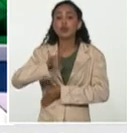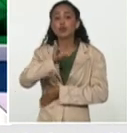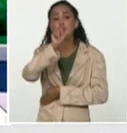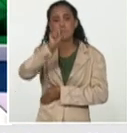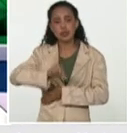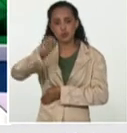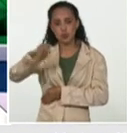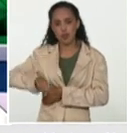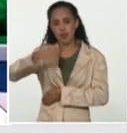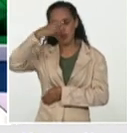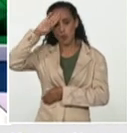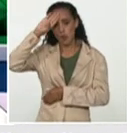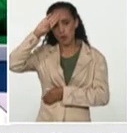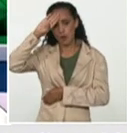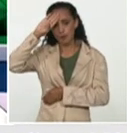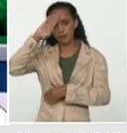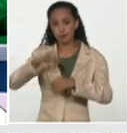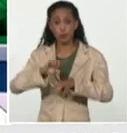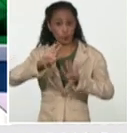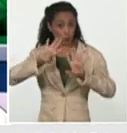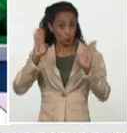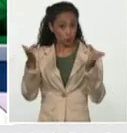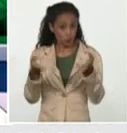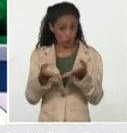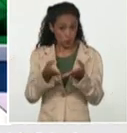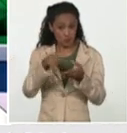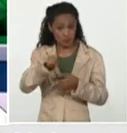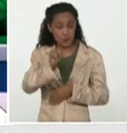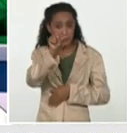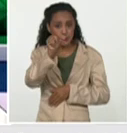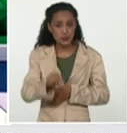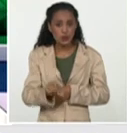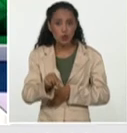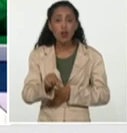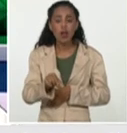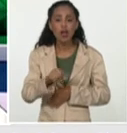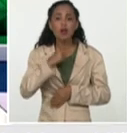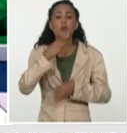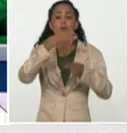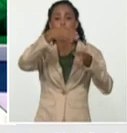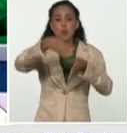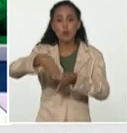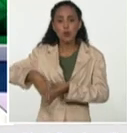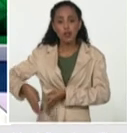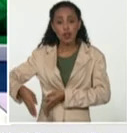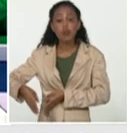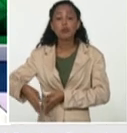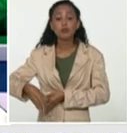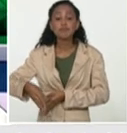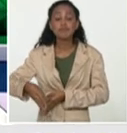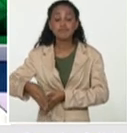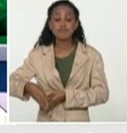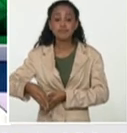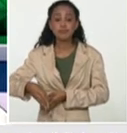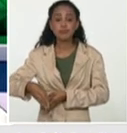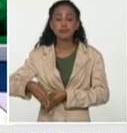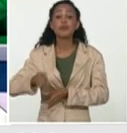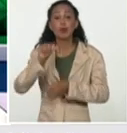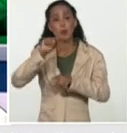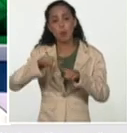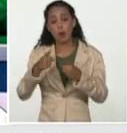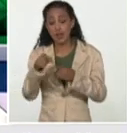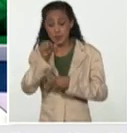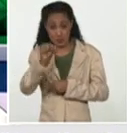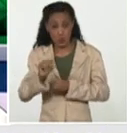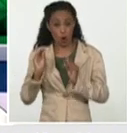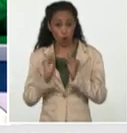país. Todos los pacientes que lamentablemente fallecieron, pues eran contactos de un caso que había